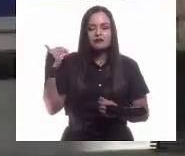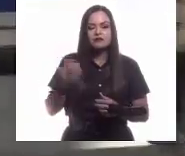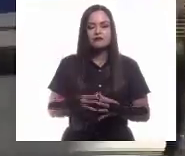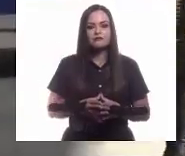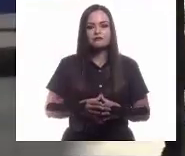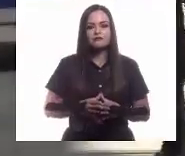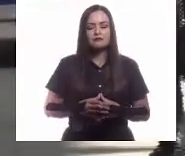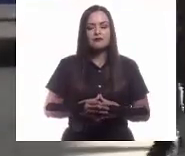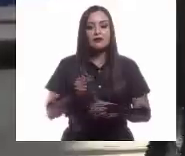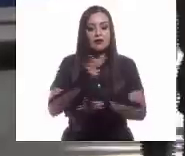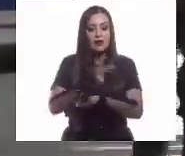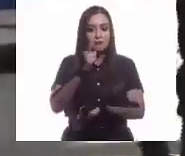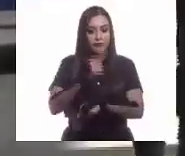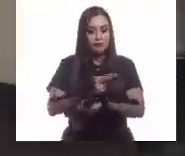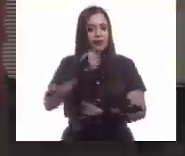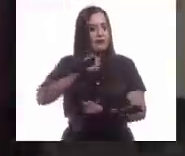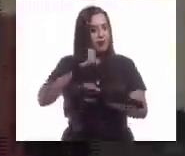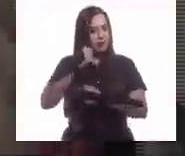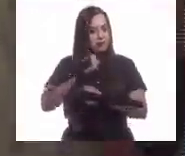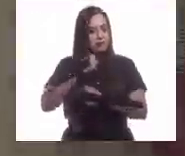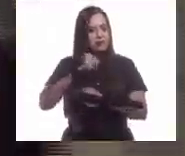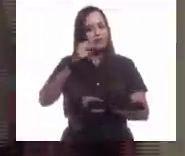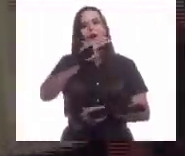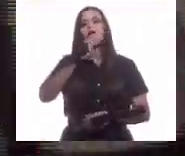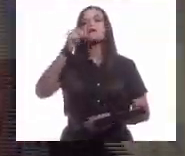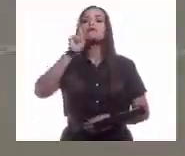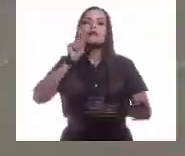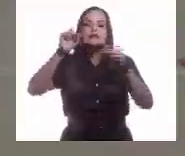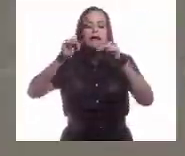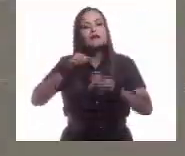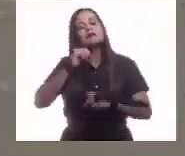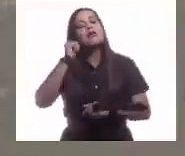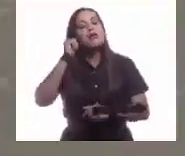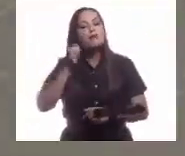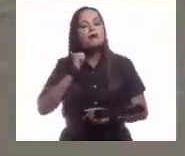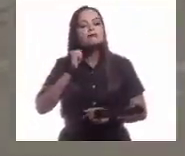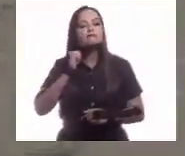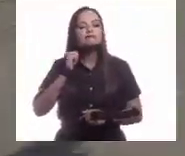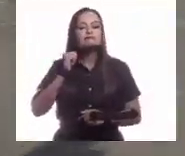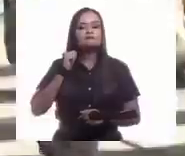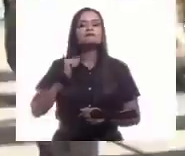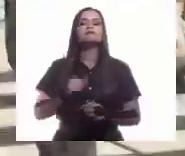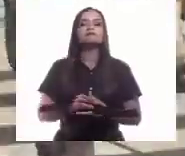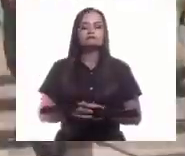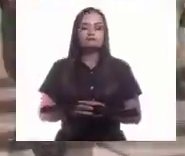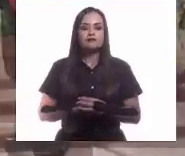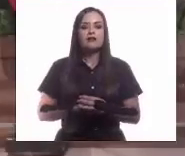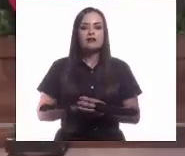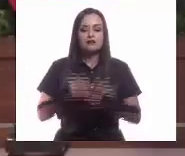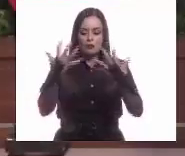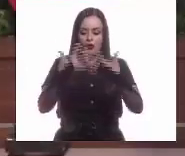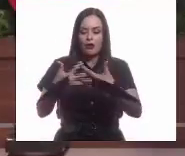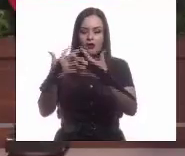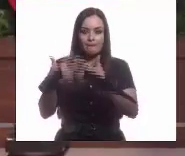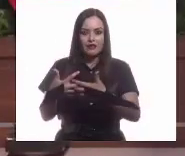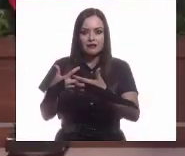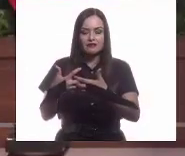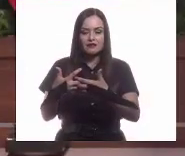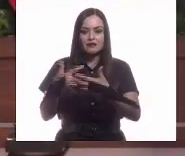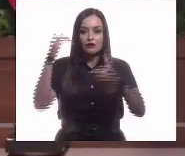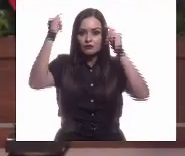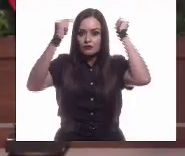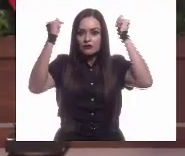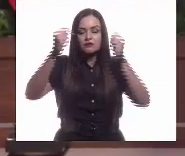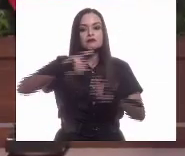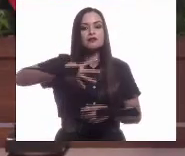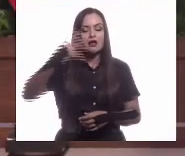el bachillerato militar mixto en esta ciudad de La Paz. Además, junto con 14 empresas turísticas, se